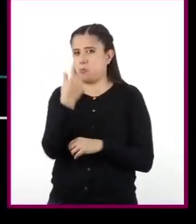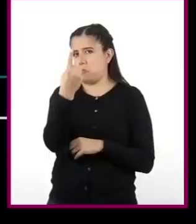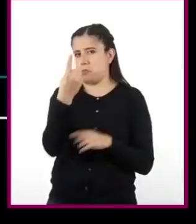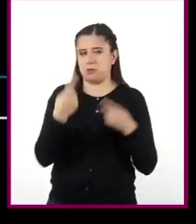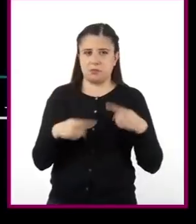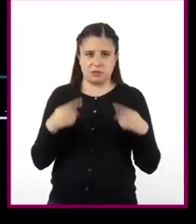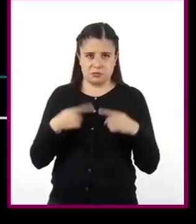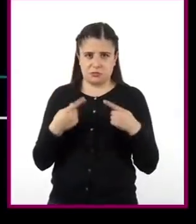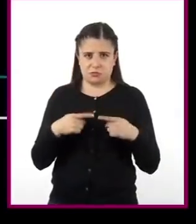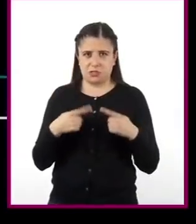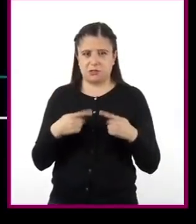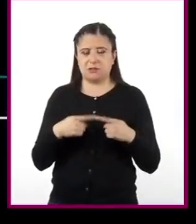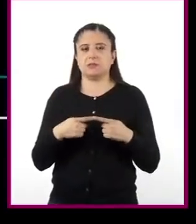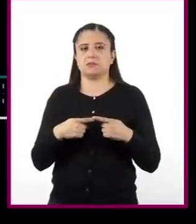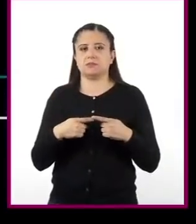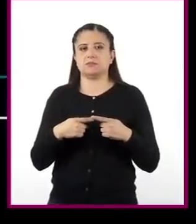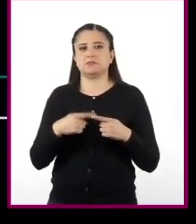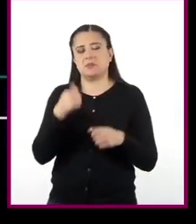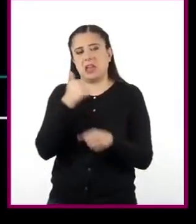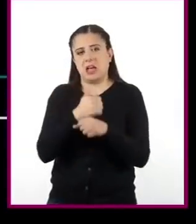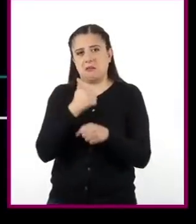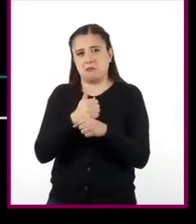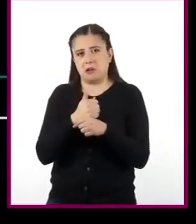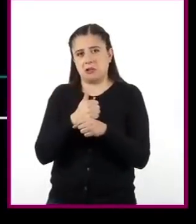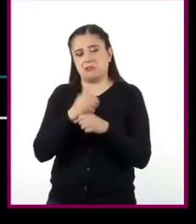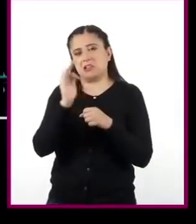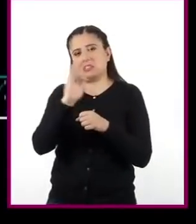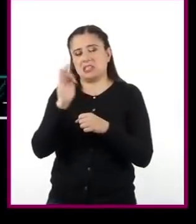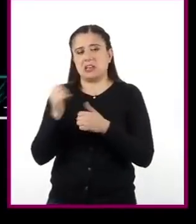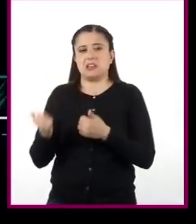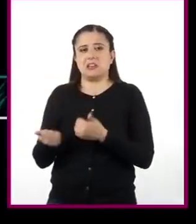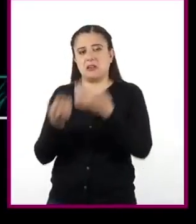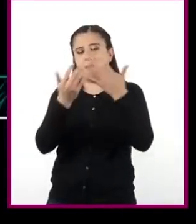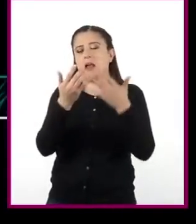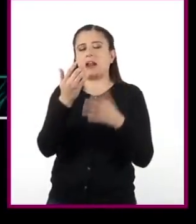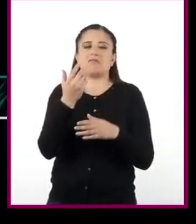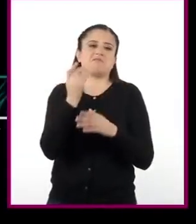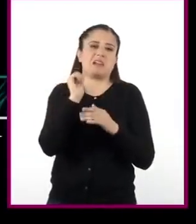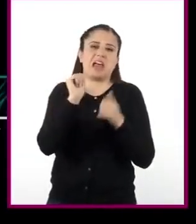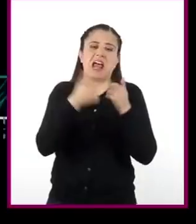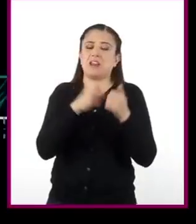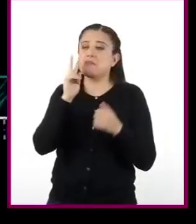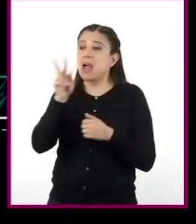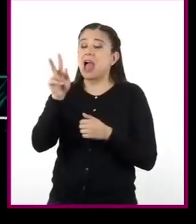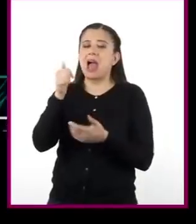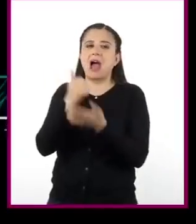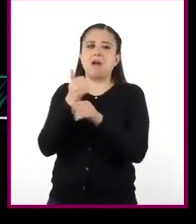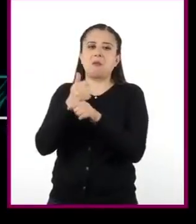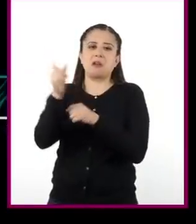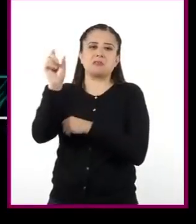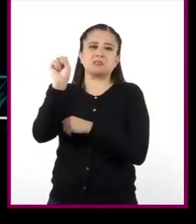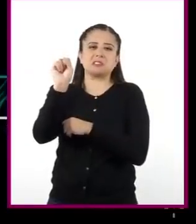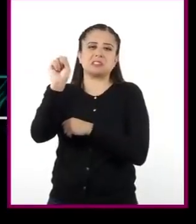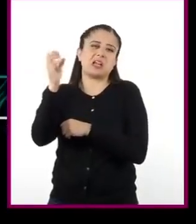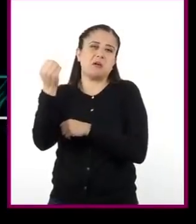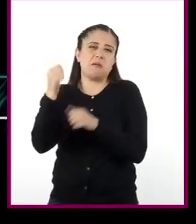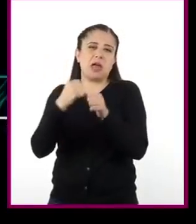Ok, quizás ya es un abuelo el que fue a llevar a algún niño. Ok, entre 60